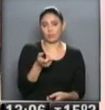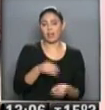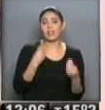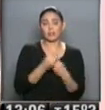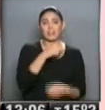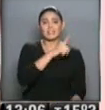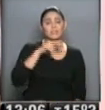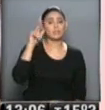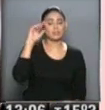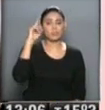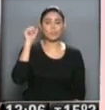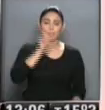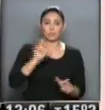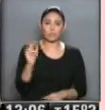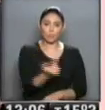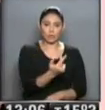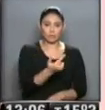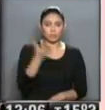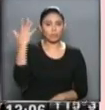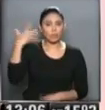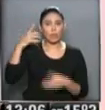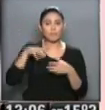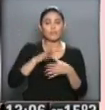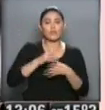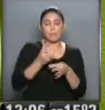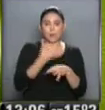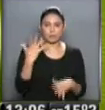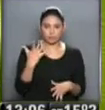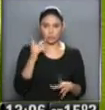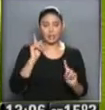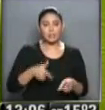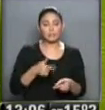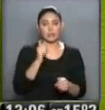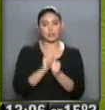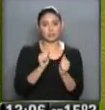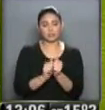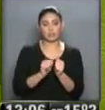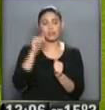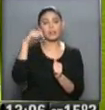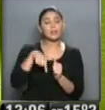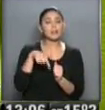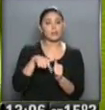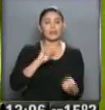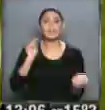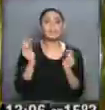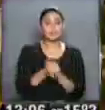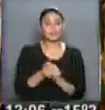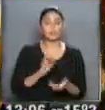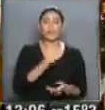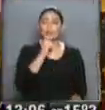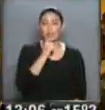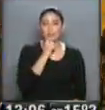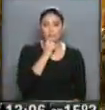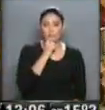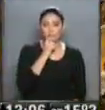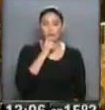muertos lleva el fútbol argentino en toda su historia desde el profesionalismo y es la historia de nunca acabar. Ahora se toman medidas paliativas como